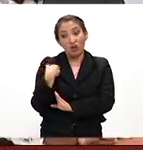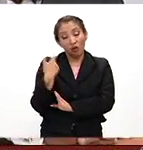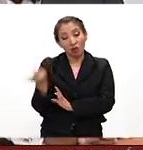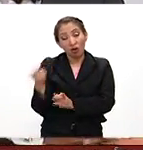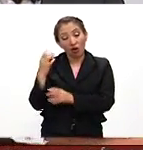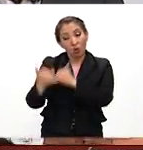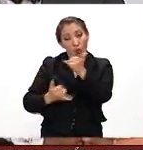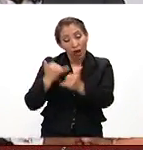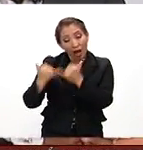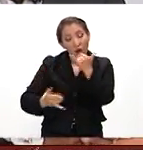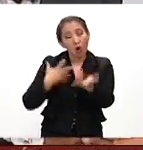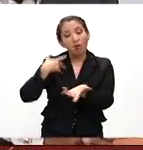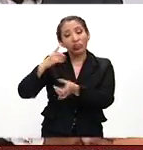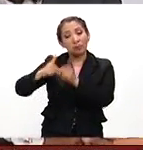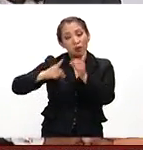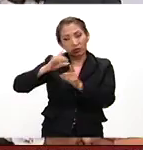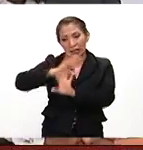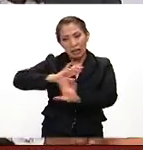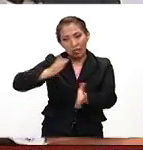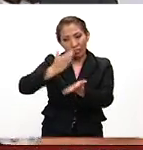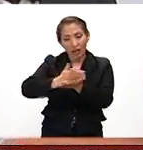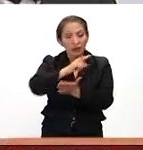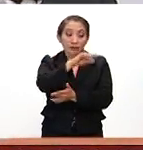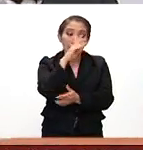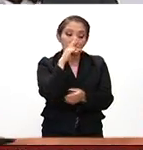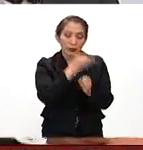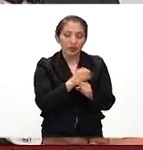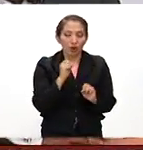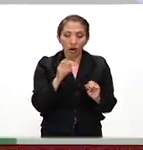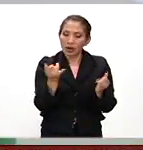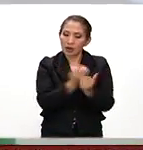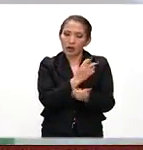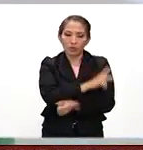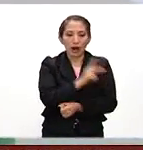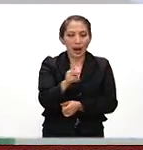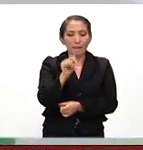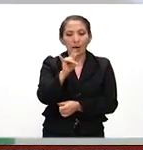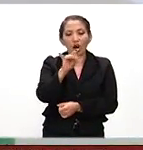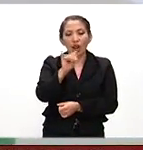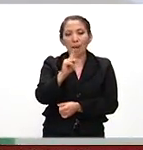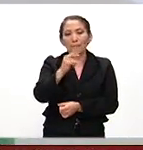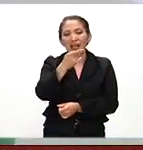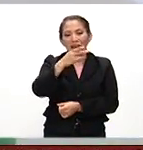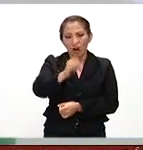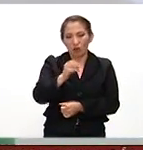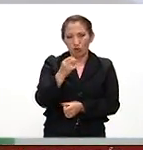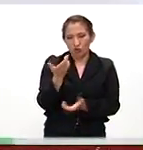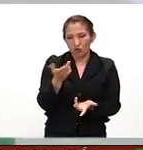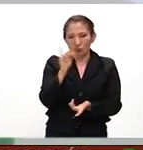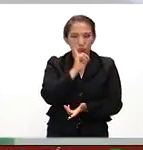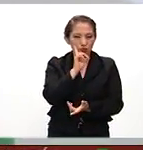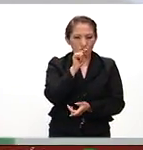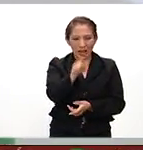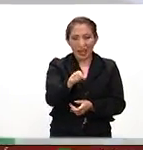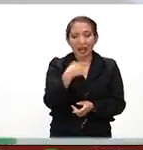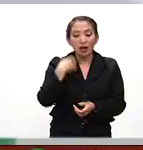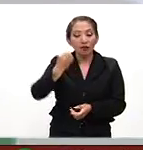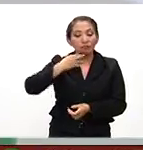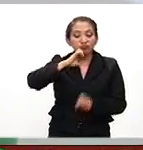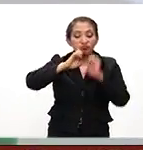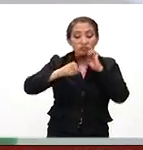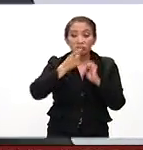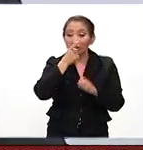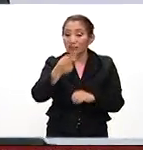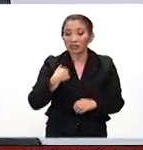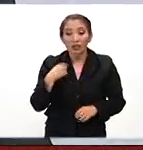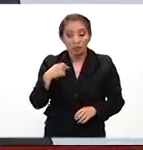bueno, en aquella ocasión se dijo que pues ella tenía que ser responsable. Es lo mismo, Paola Pliego en esta ocasión en la conferencia de prensa hablaba y